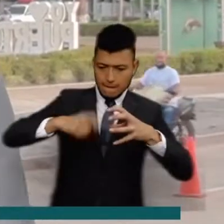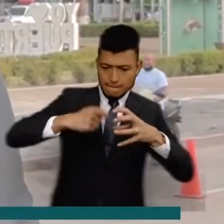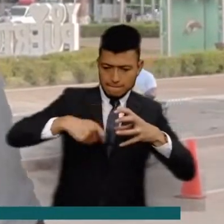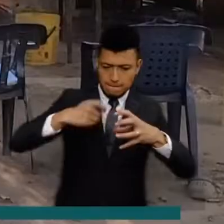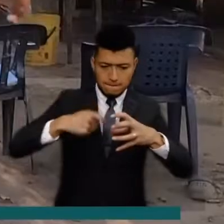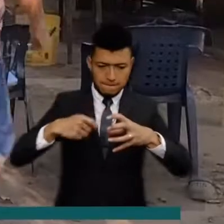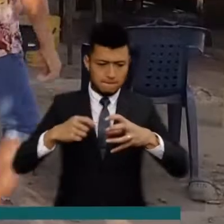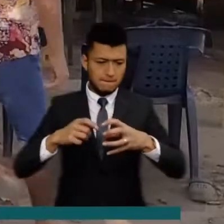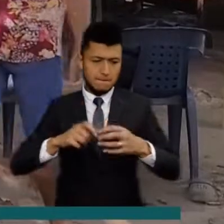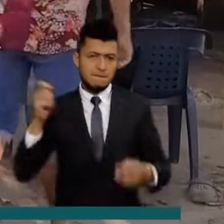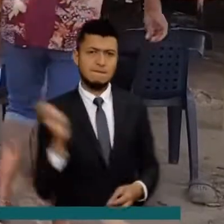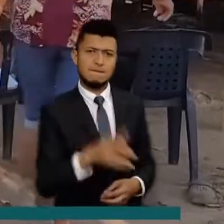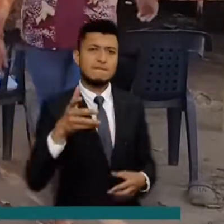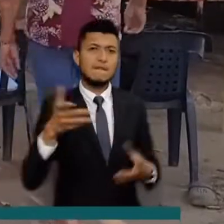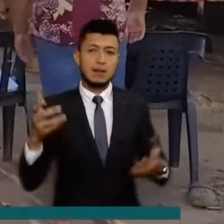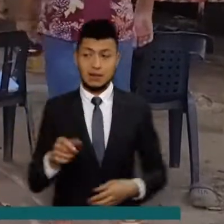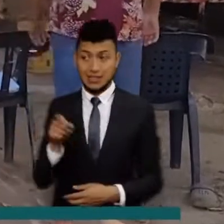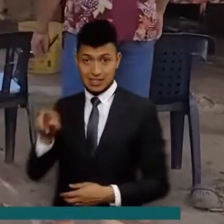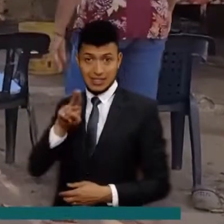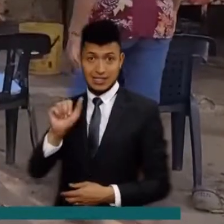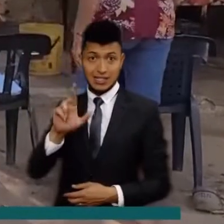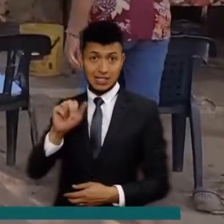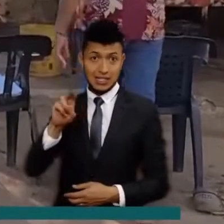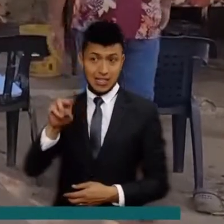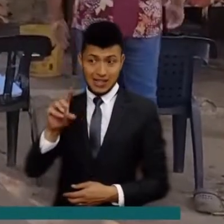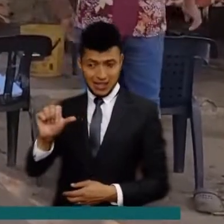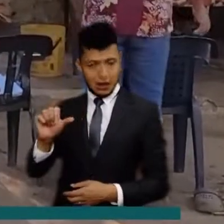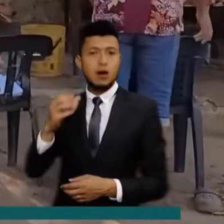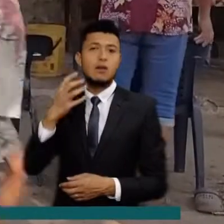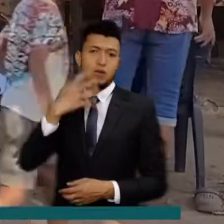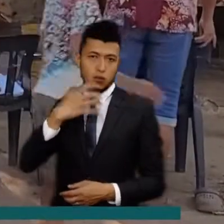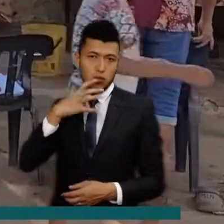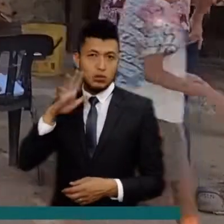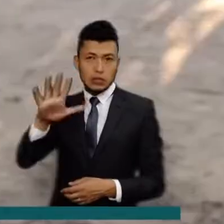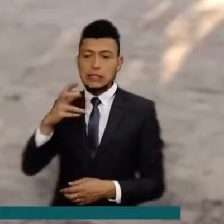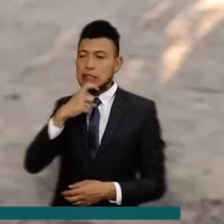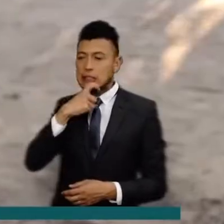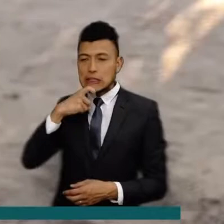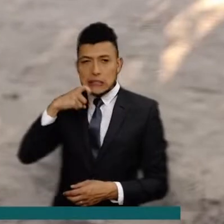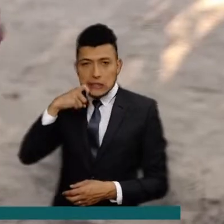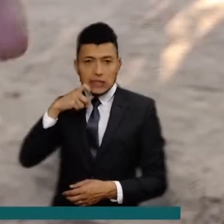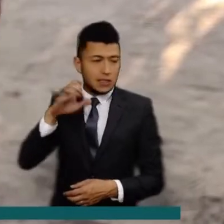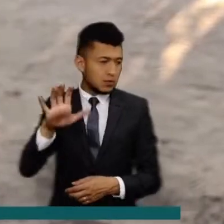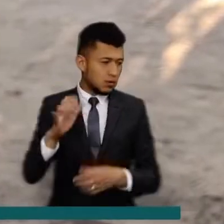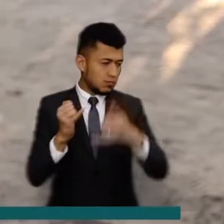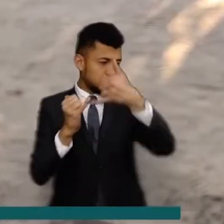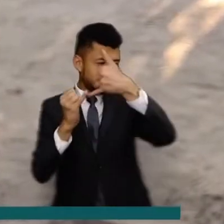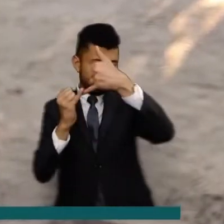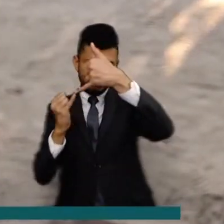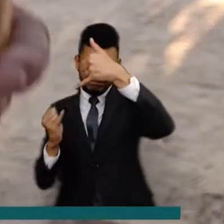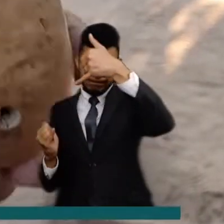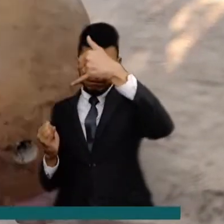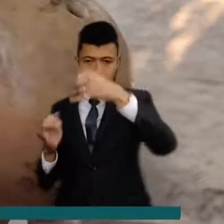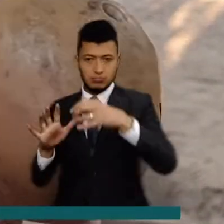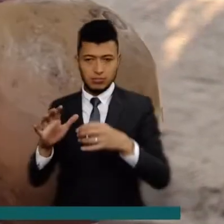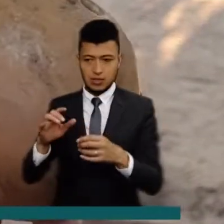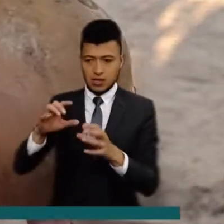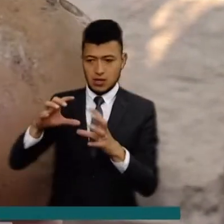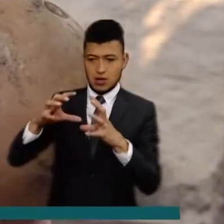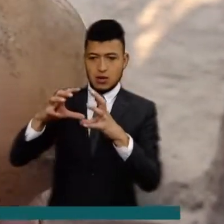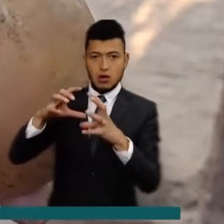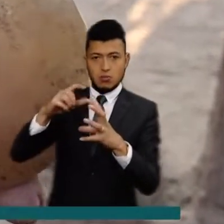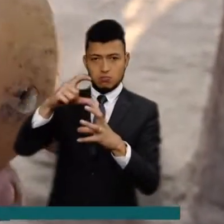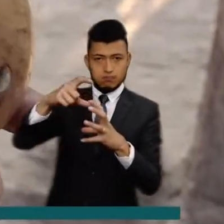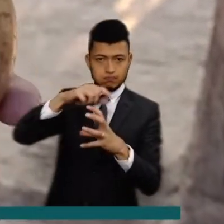trompo y la zaranda. La zaranda se fabrica del fruto seco de la mata que lleva su nombre. Le atraviesan una vara. En la parte superior de